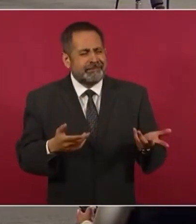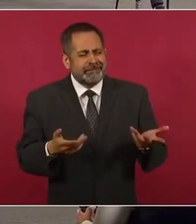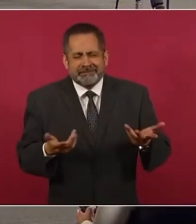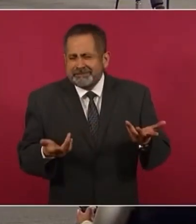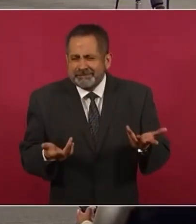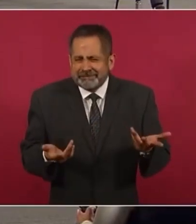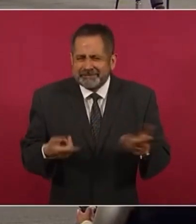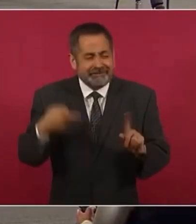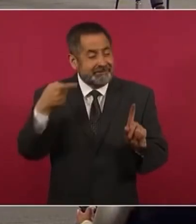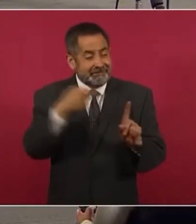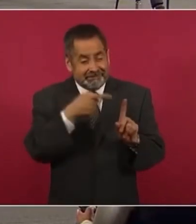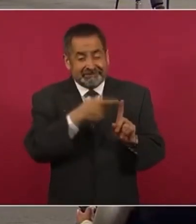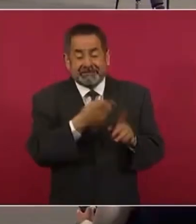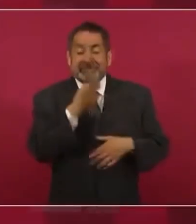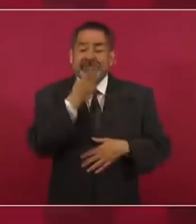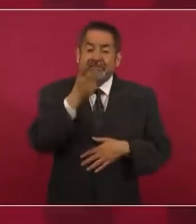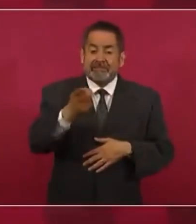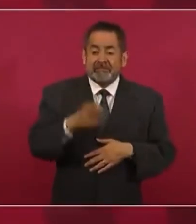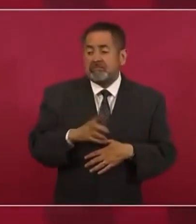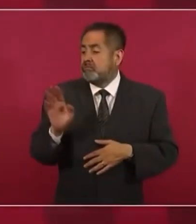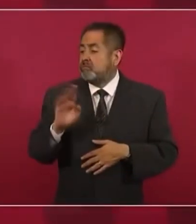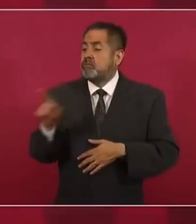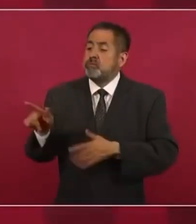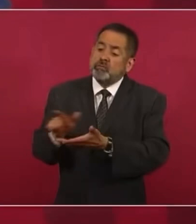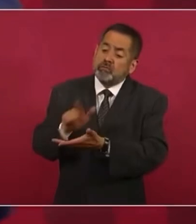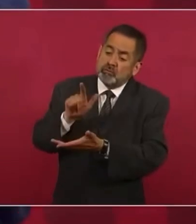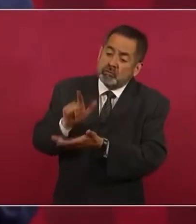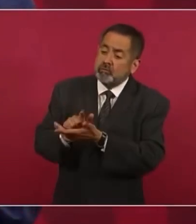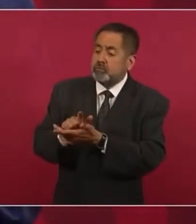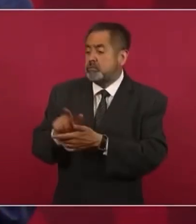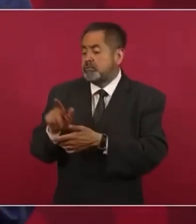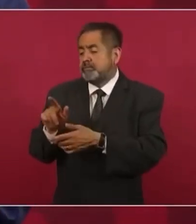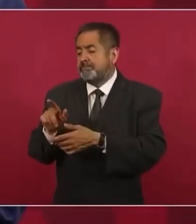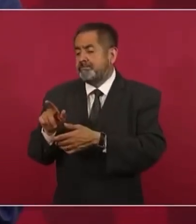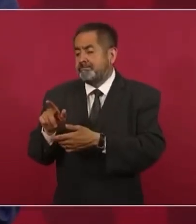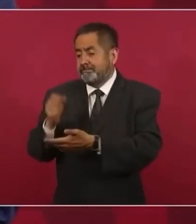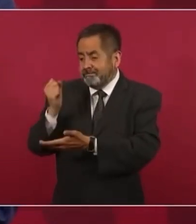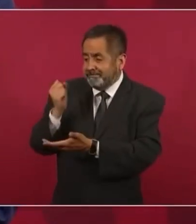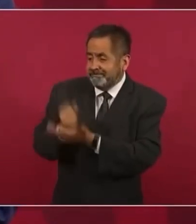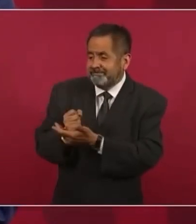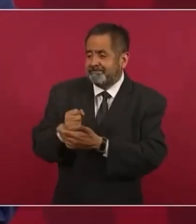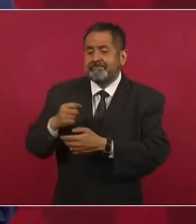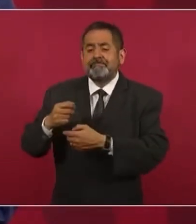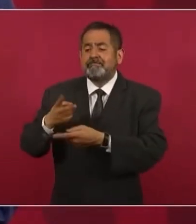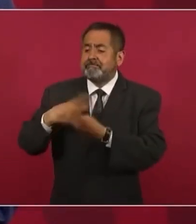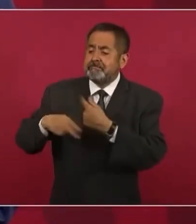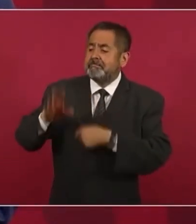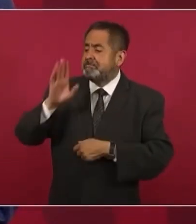que nos iba a ir muy mal con los extranjeros,